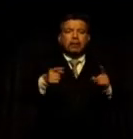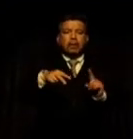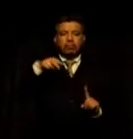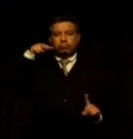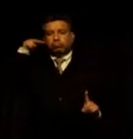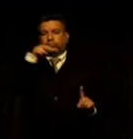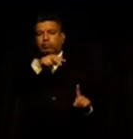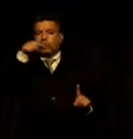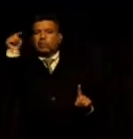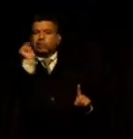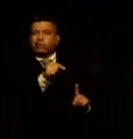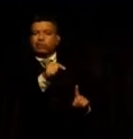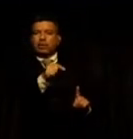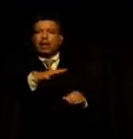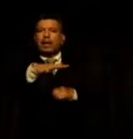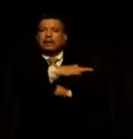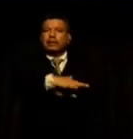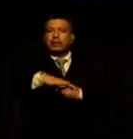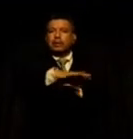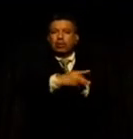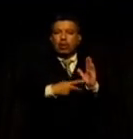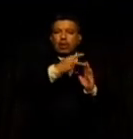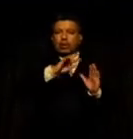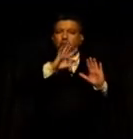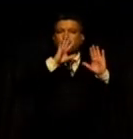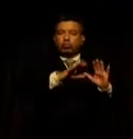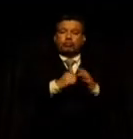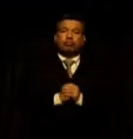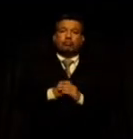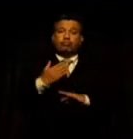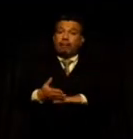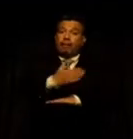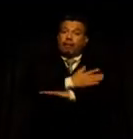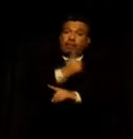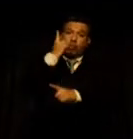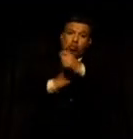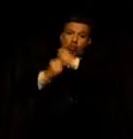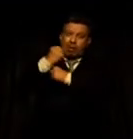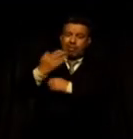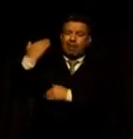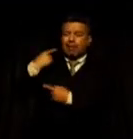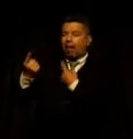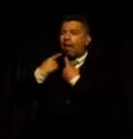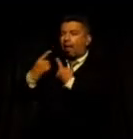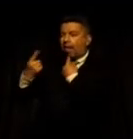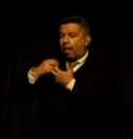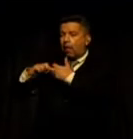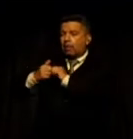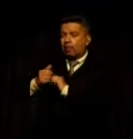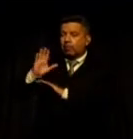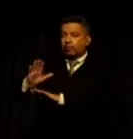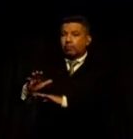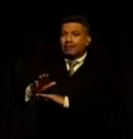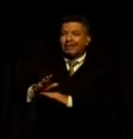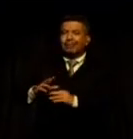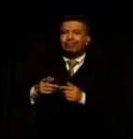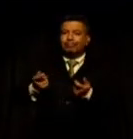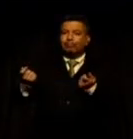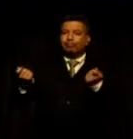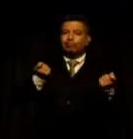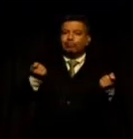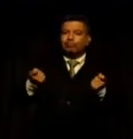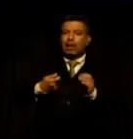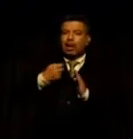específicamente al sector porque el problema que hablábamos hace un año david es que la regulación bancaria